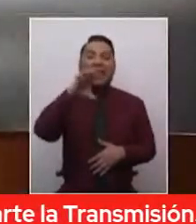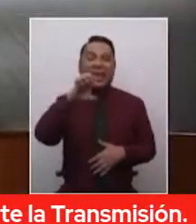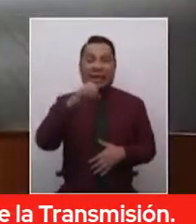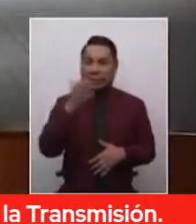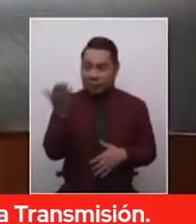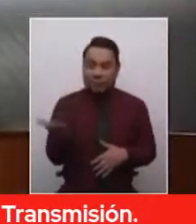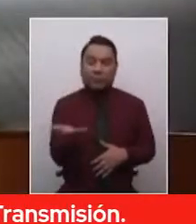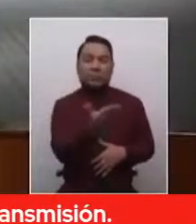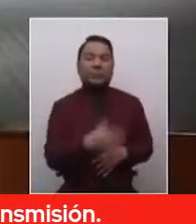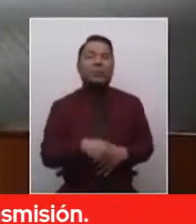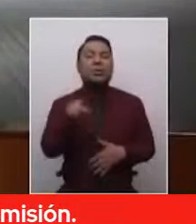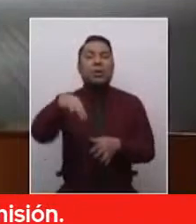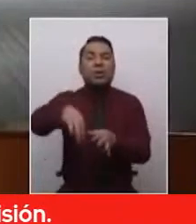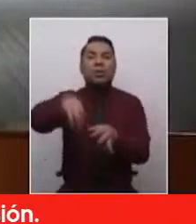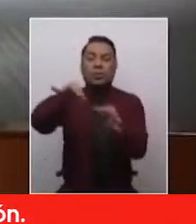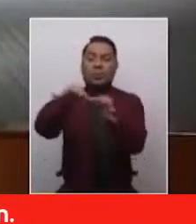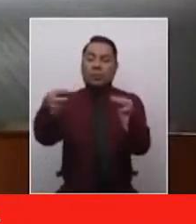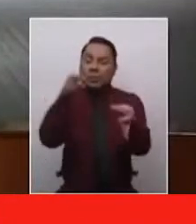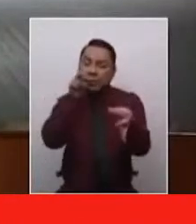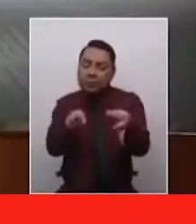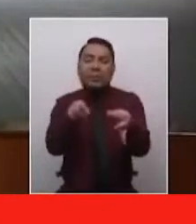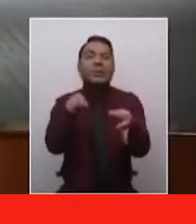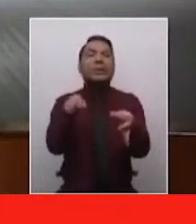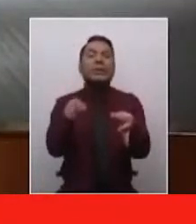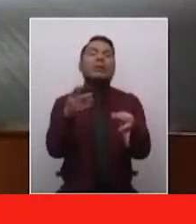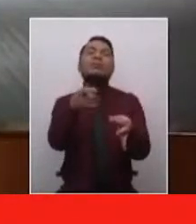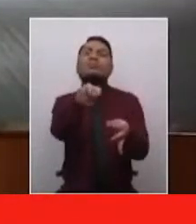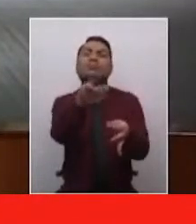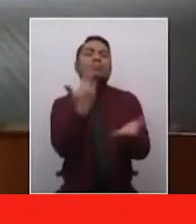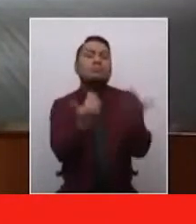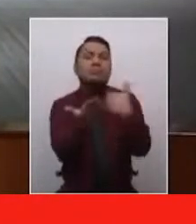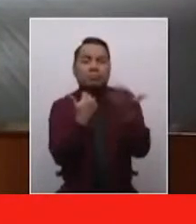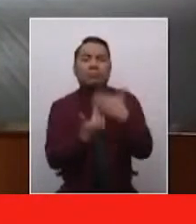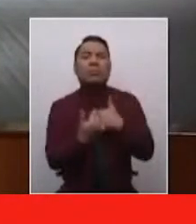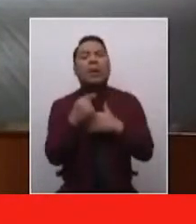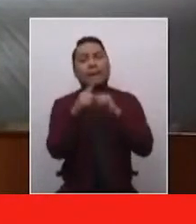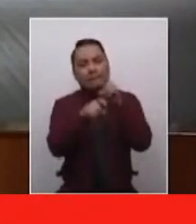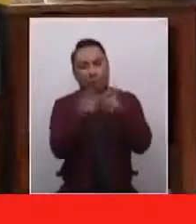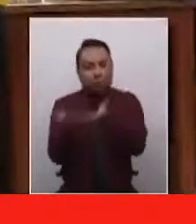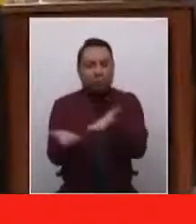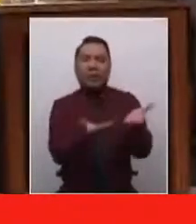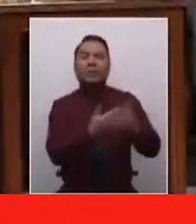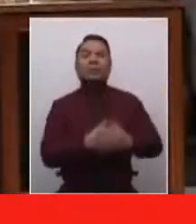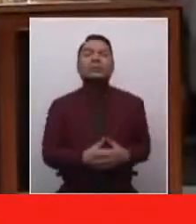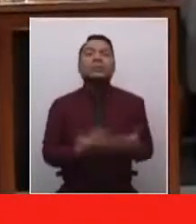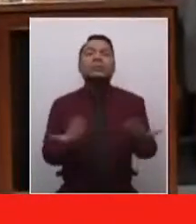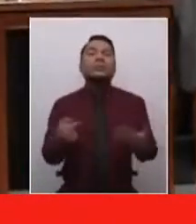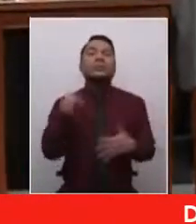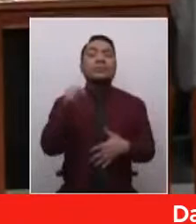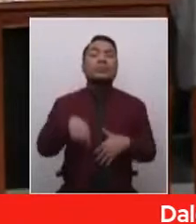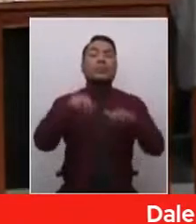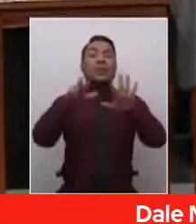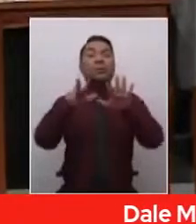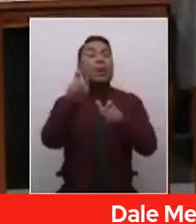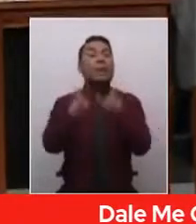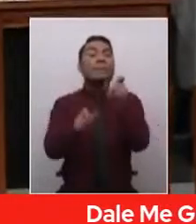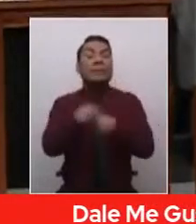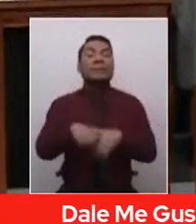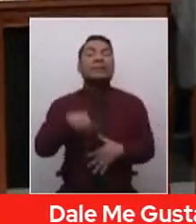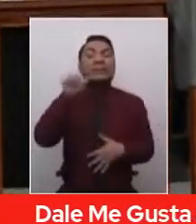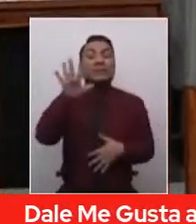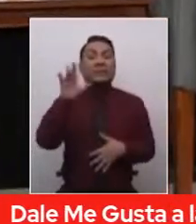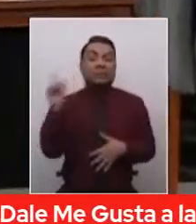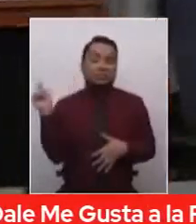tomar el nombre del ciudadano o ciudadana de Sánfora para que le pueda hacer una pregunta esta noche. De los 8 ciudadanos, 5